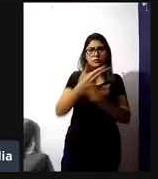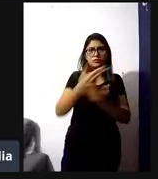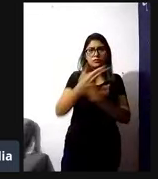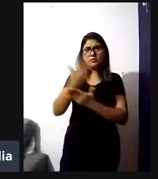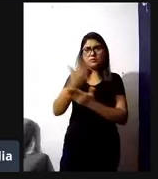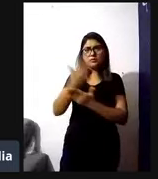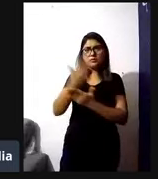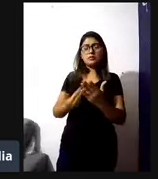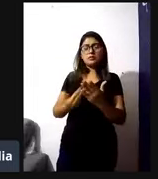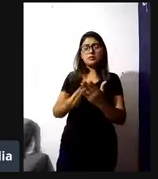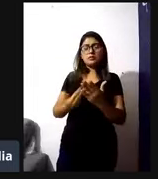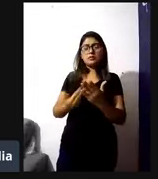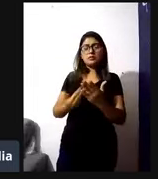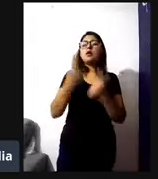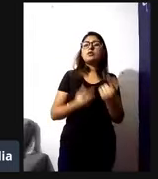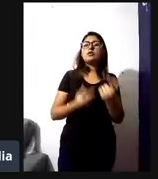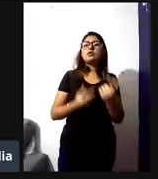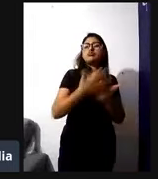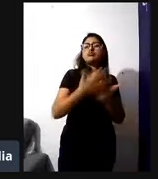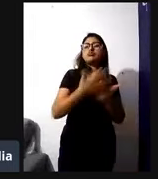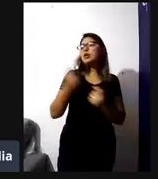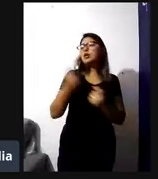pueden dibujar, otros pueden colorear.